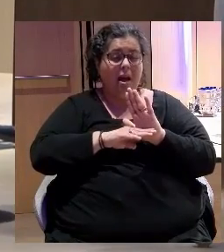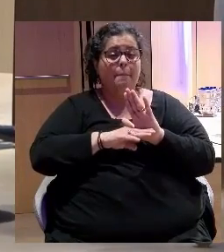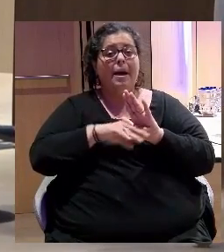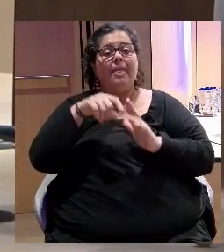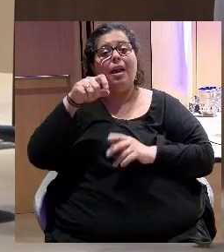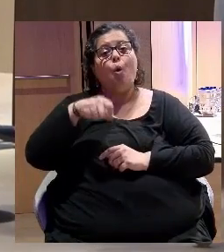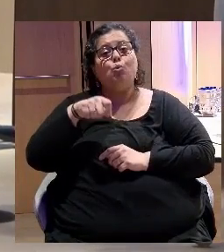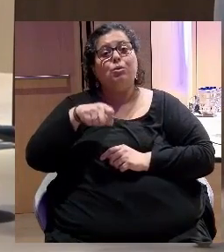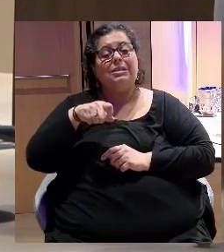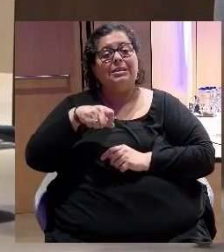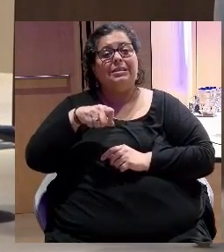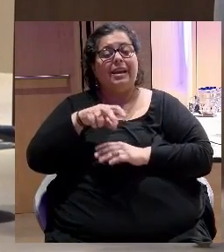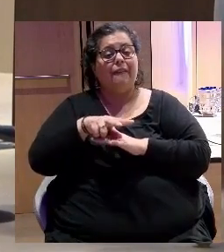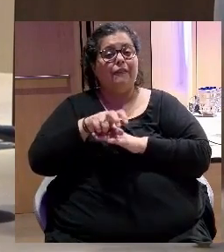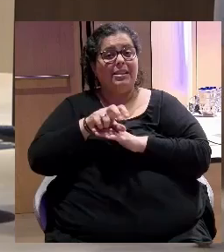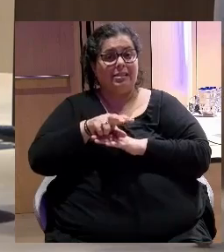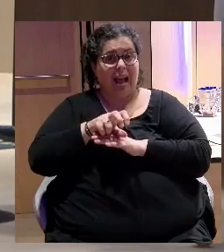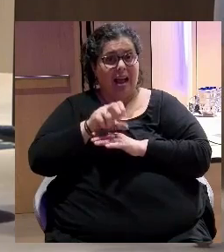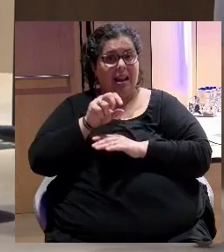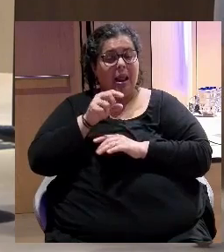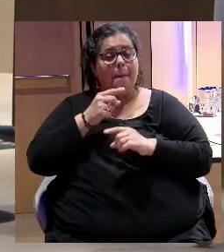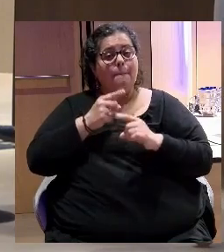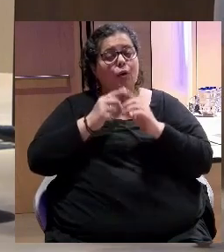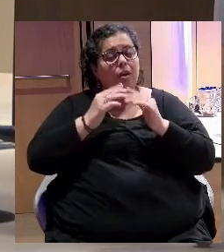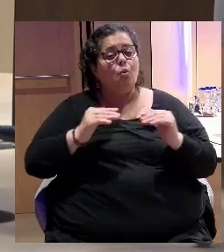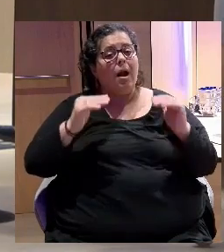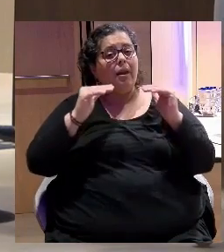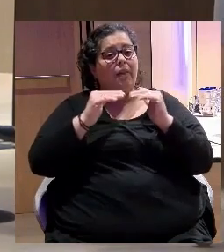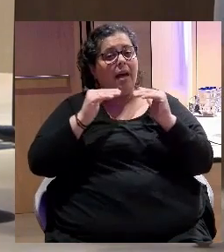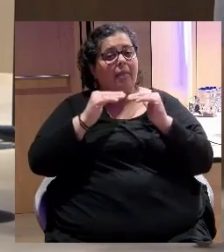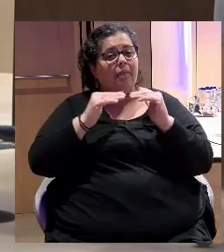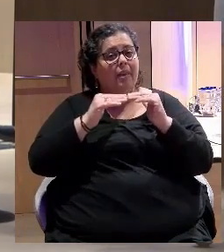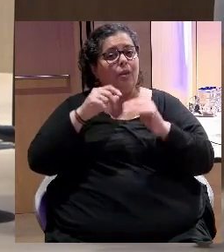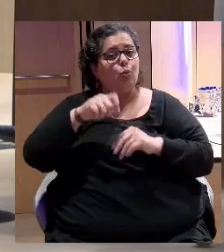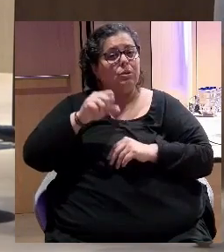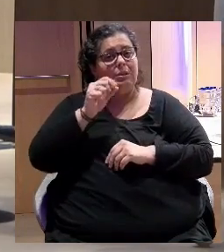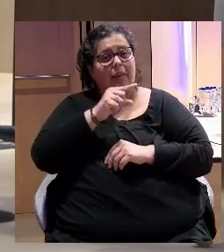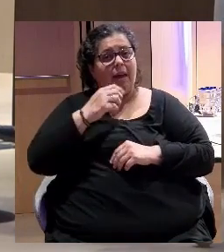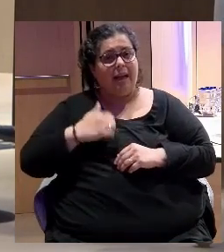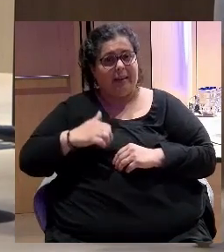Justicia Fiscal de la Asociación Civil por la Igualdad y la Justicia de Argentina.